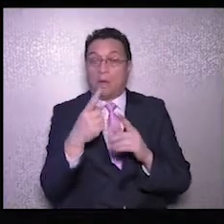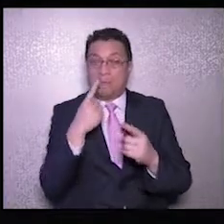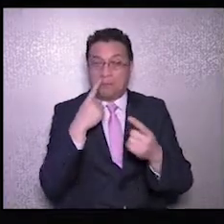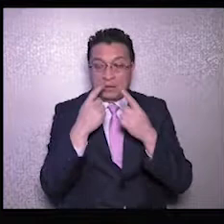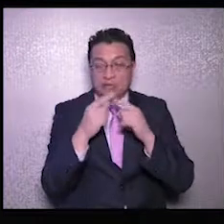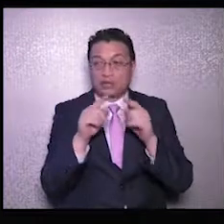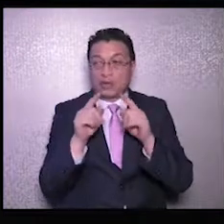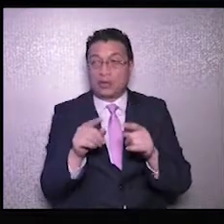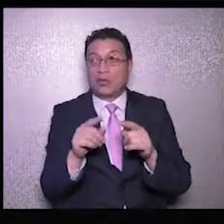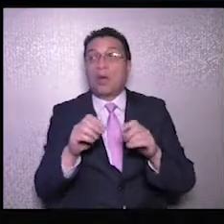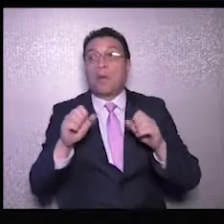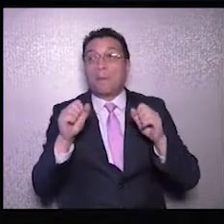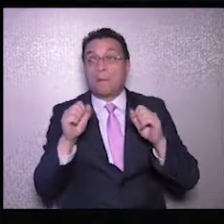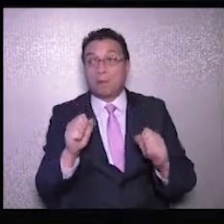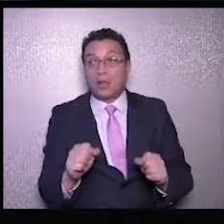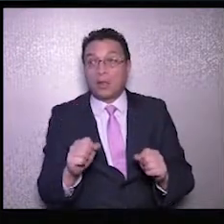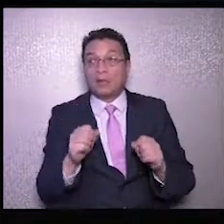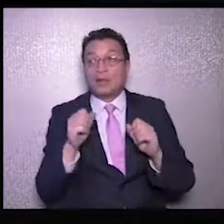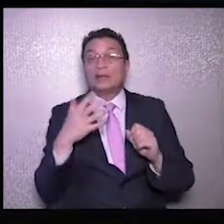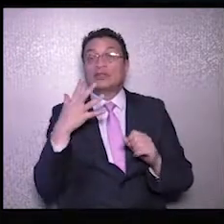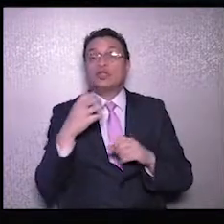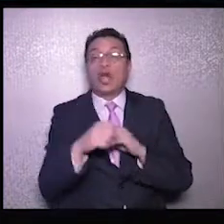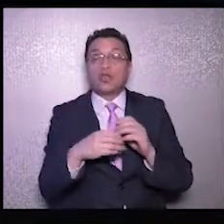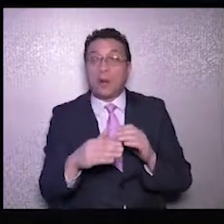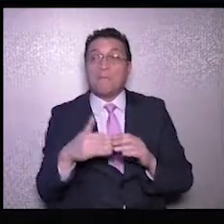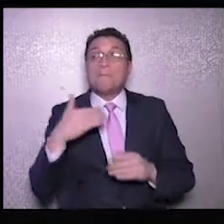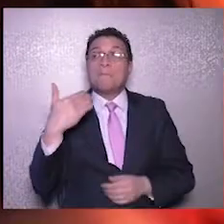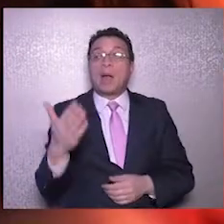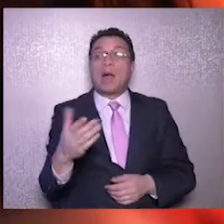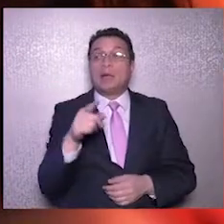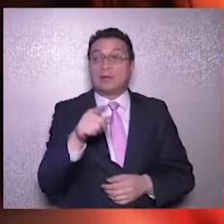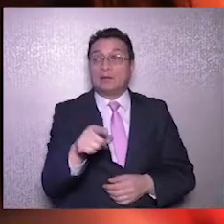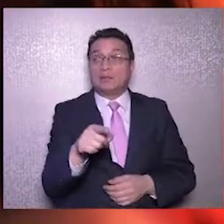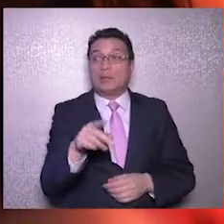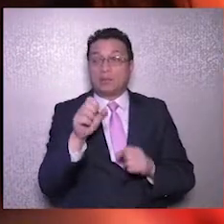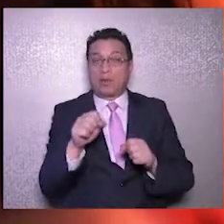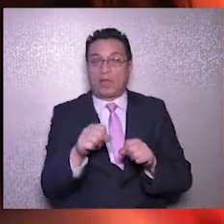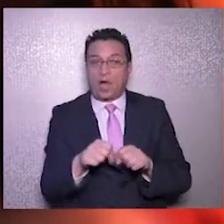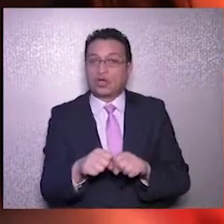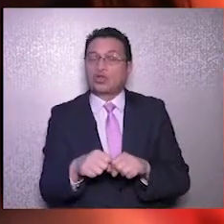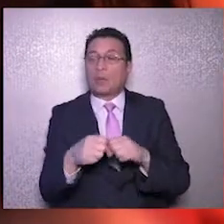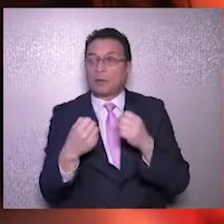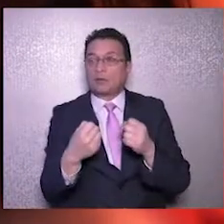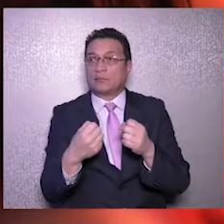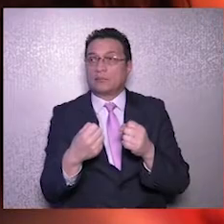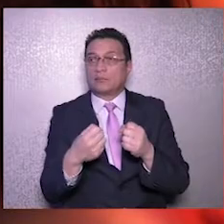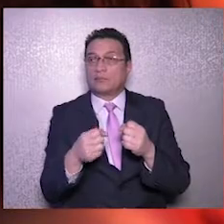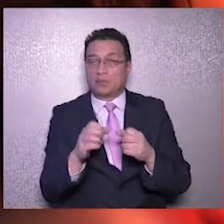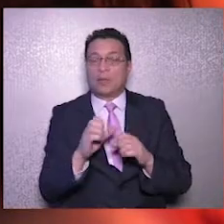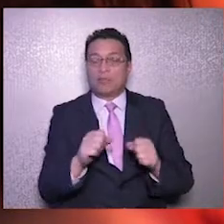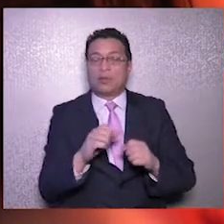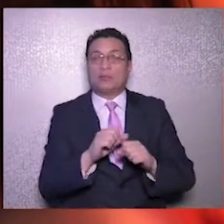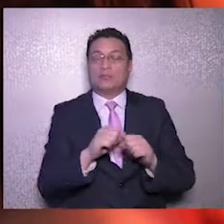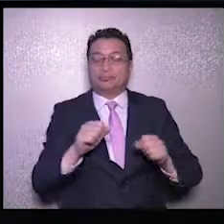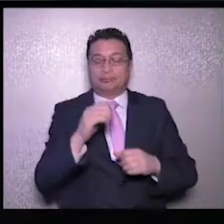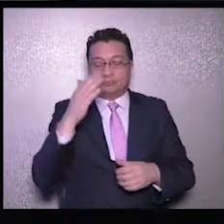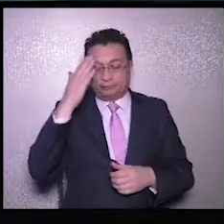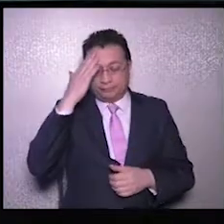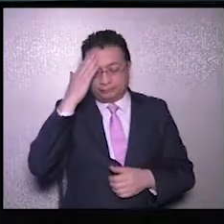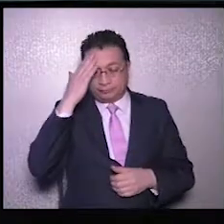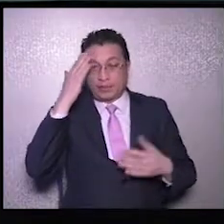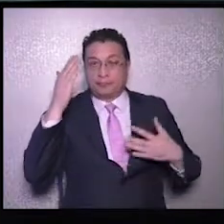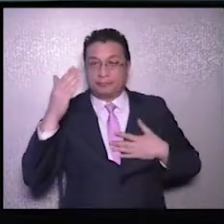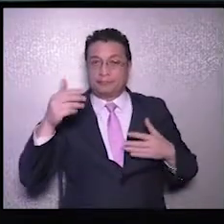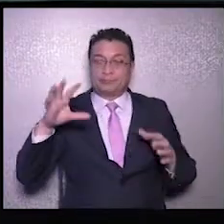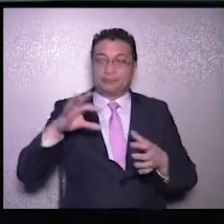Y muy probablemente más, en 5 años más, esa placa se puede romper. y le va a hacer un accidente vascular encefálico. Y ahí va a